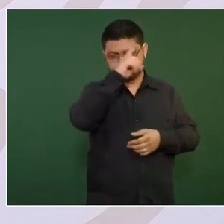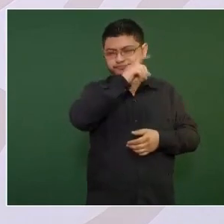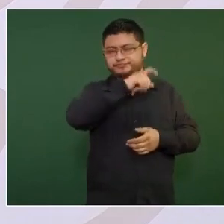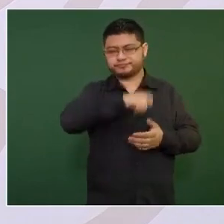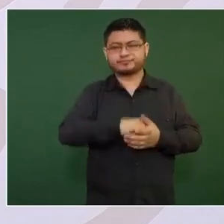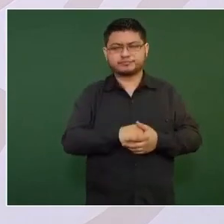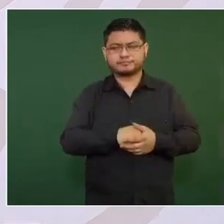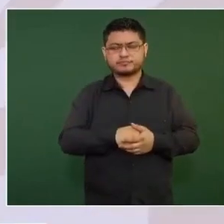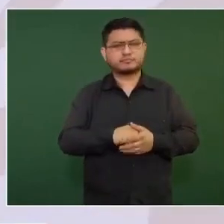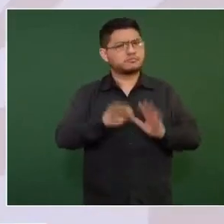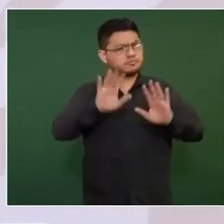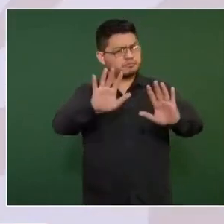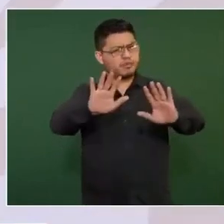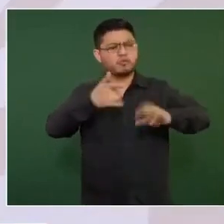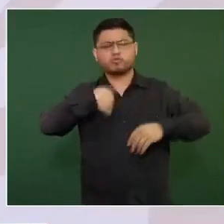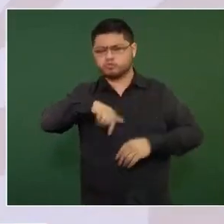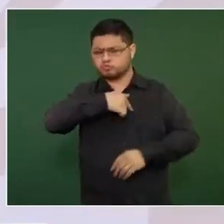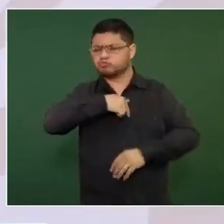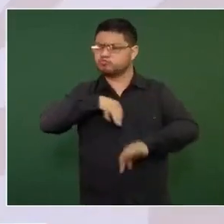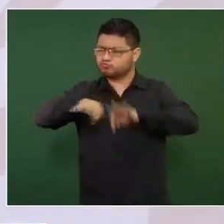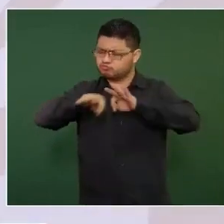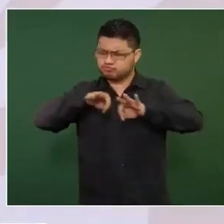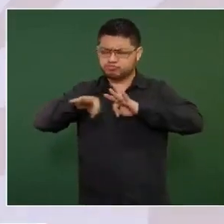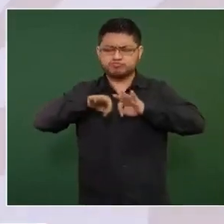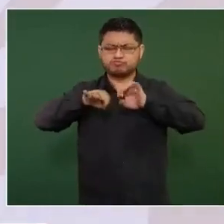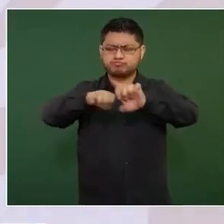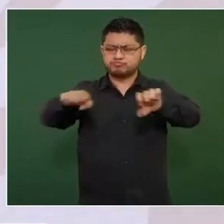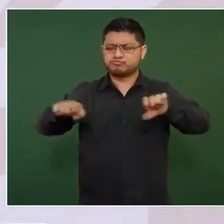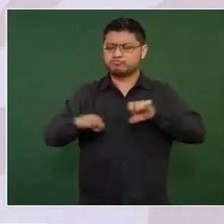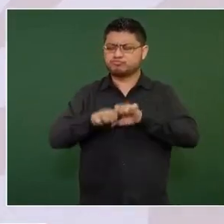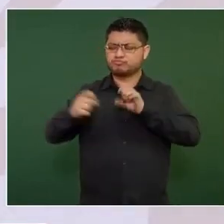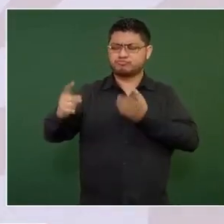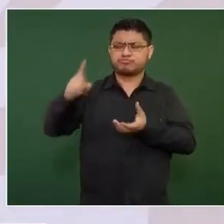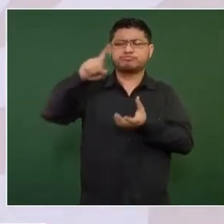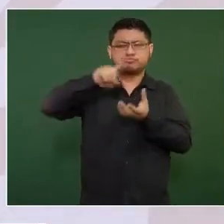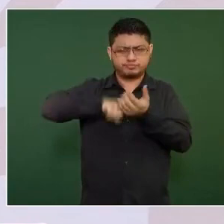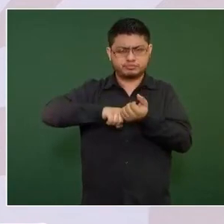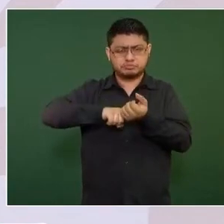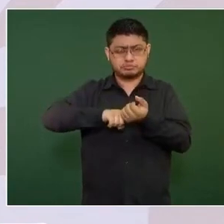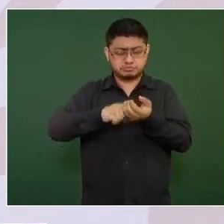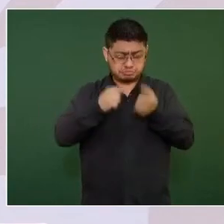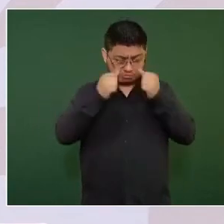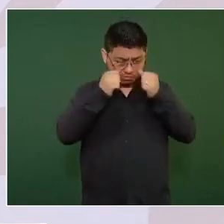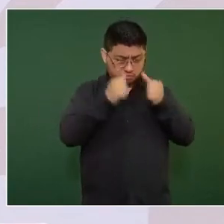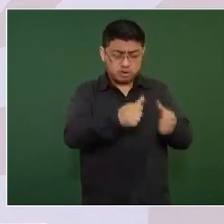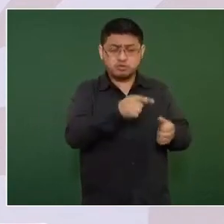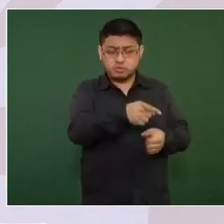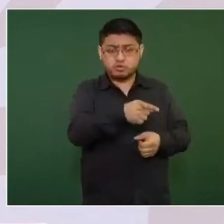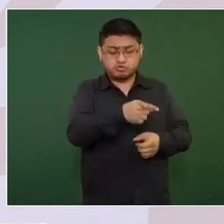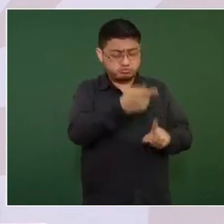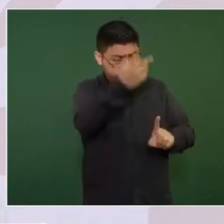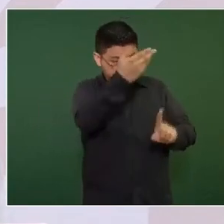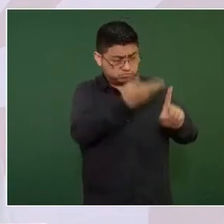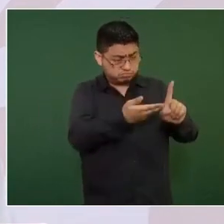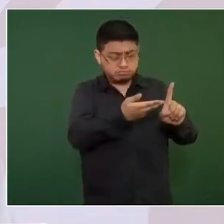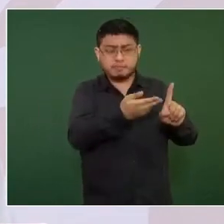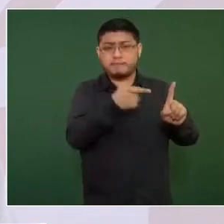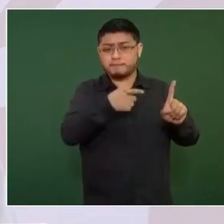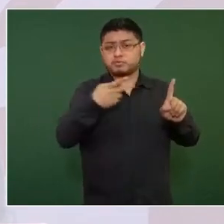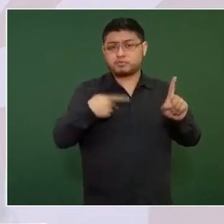estamos trabajando juntos en equipo y lo que más nos importa es la salud del pueblo, pues muchos dicen